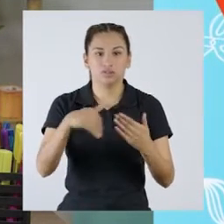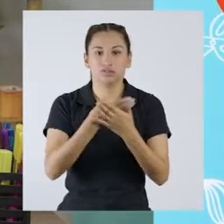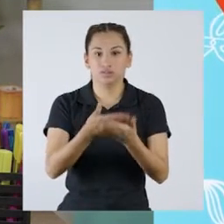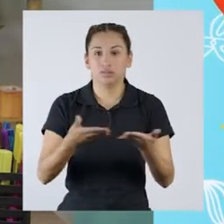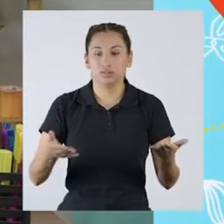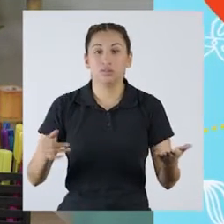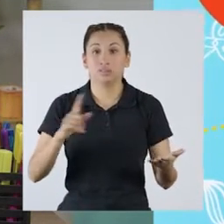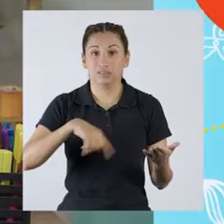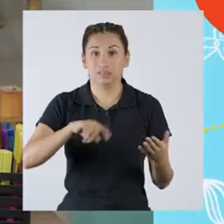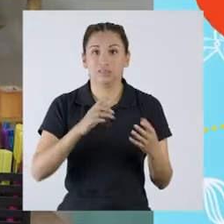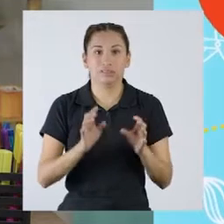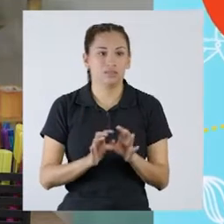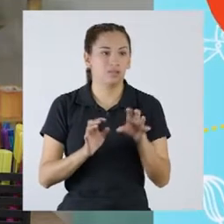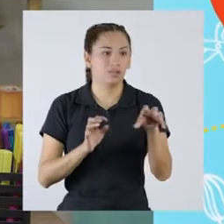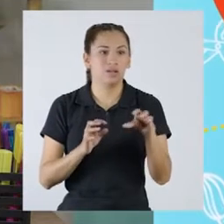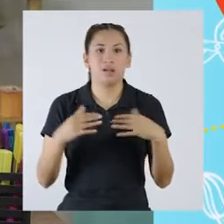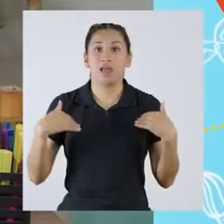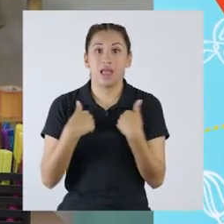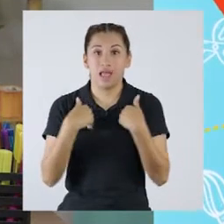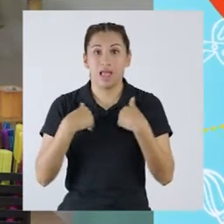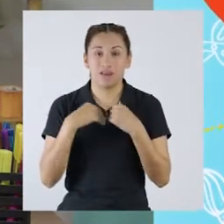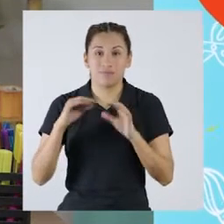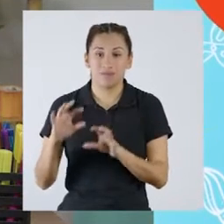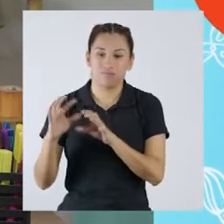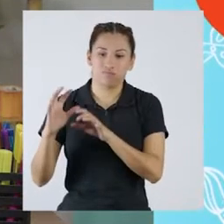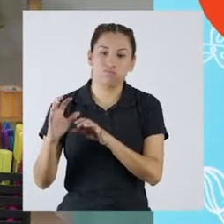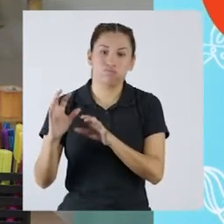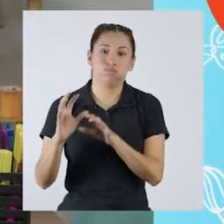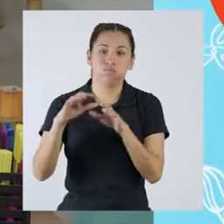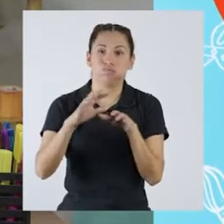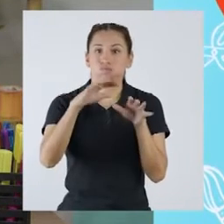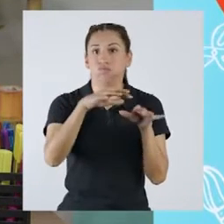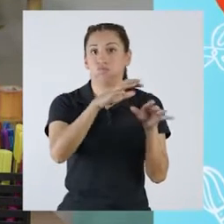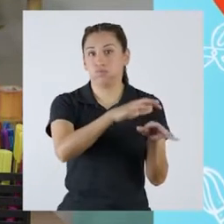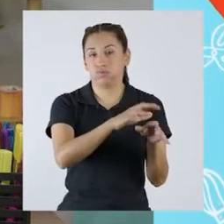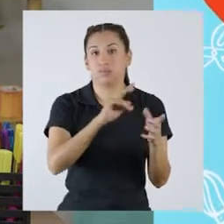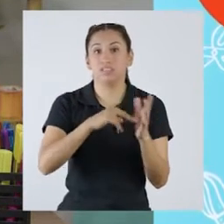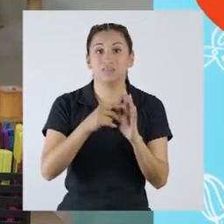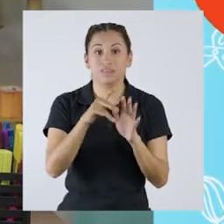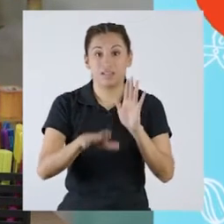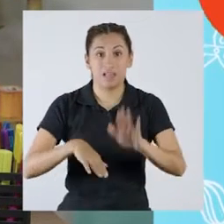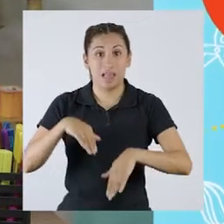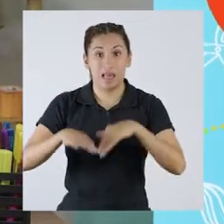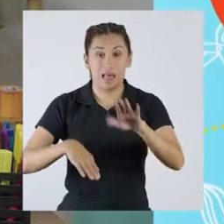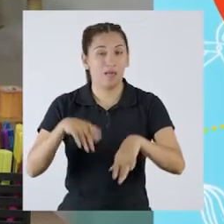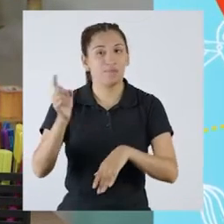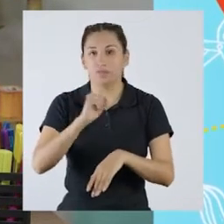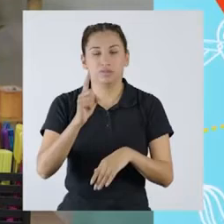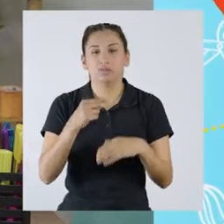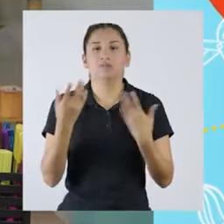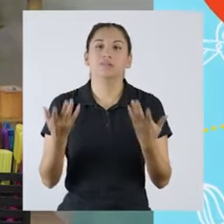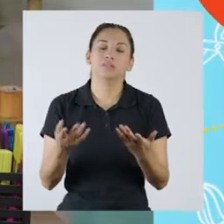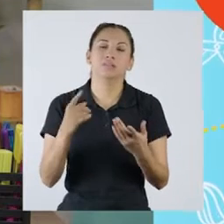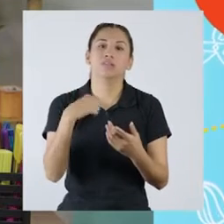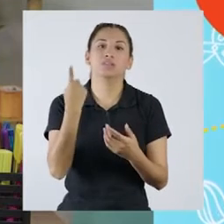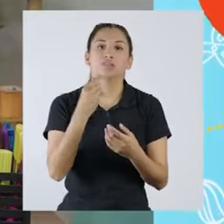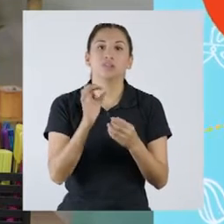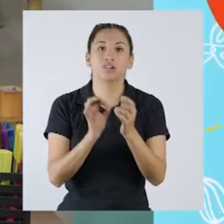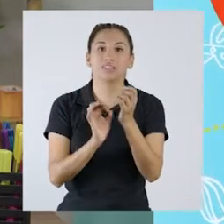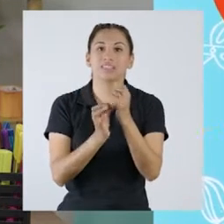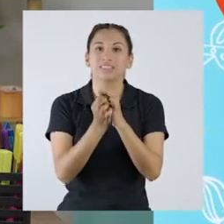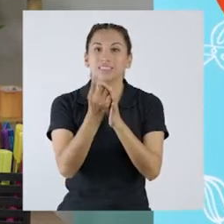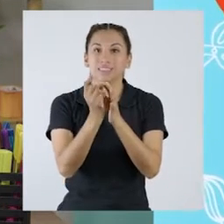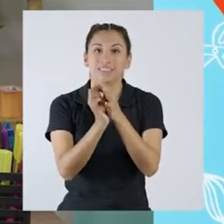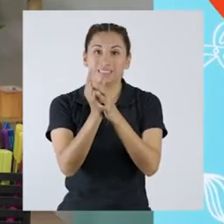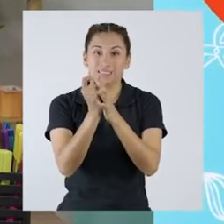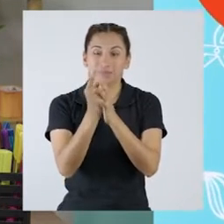especies. Estas se están desplazando hacia arriba. No quiere decir que ellas caminen, por supuesto, sino simplemente que las semillas